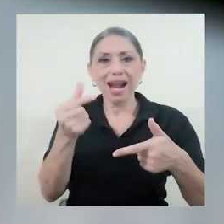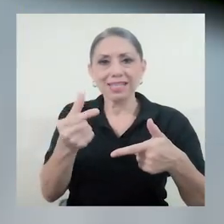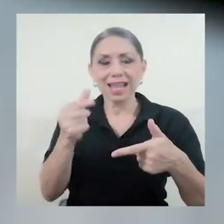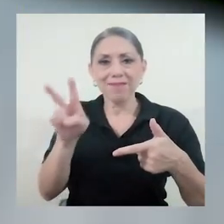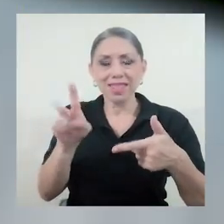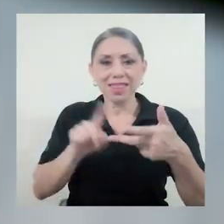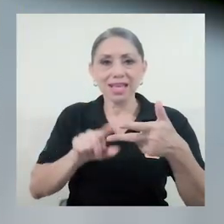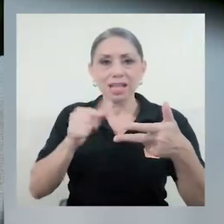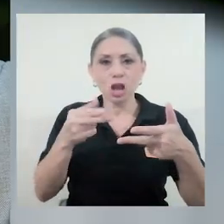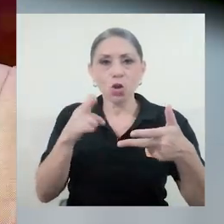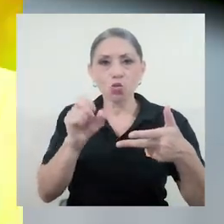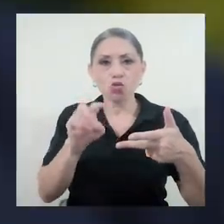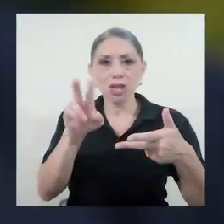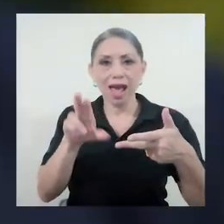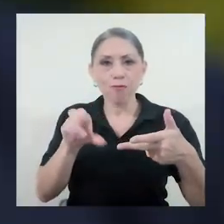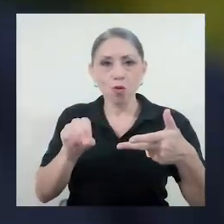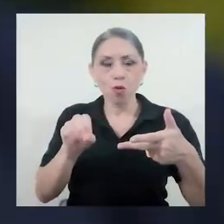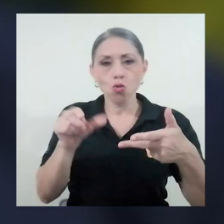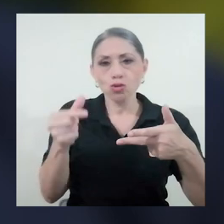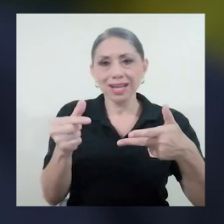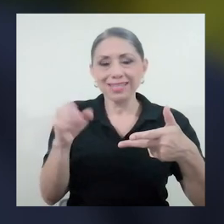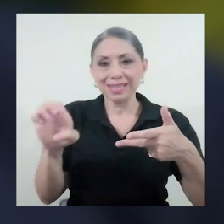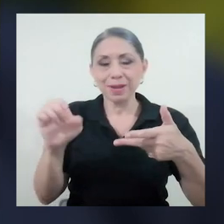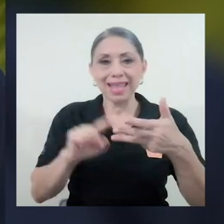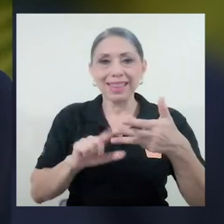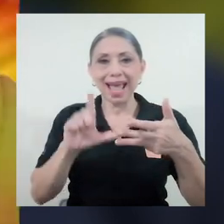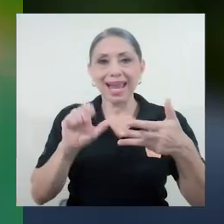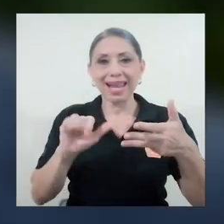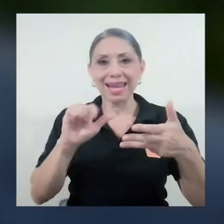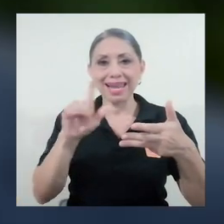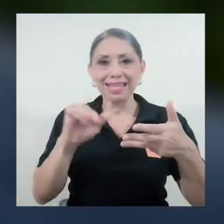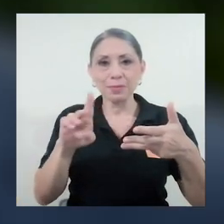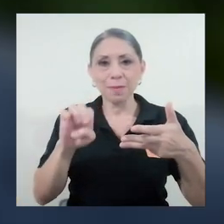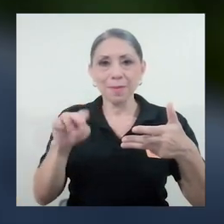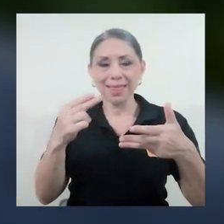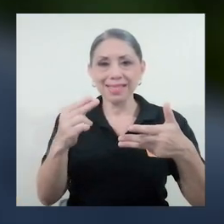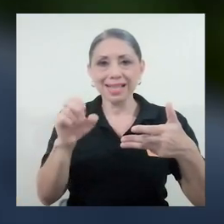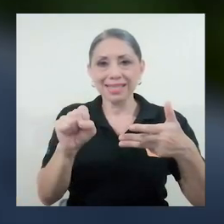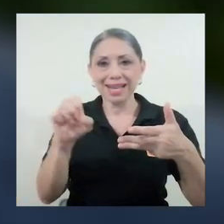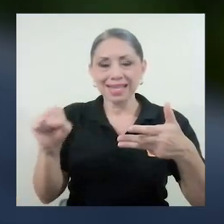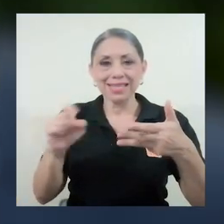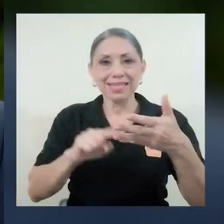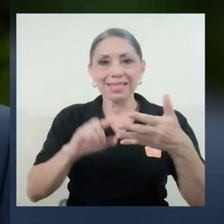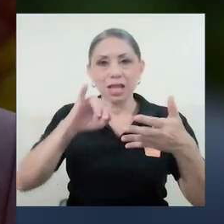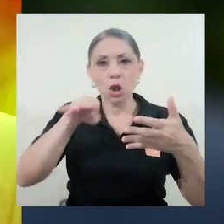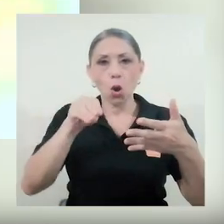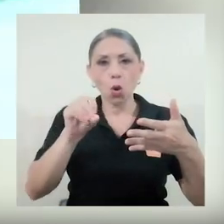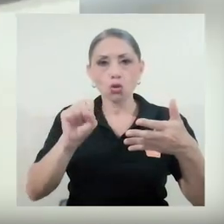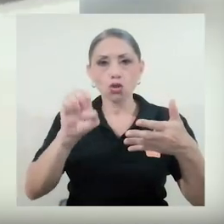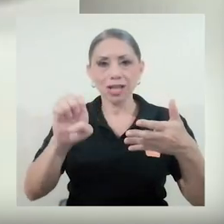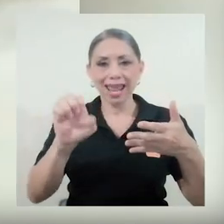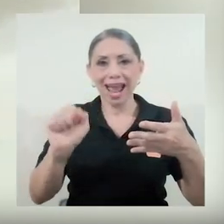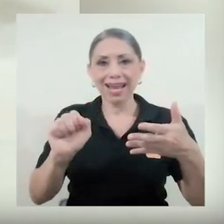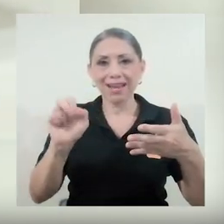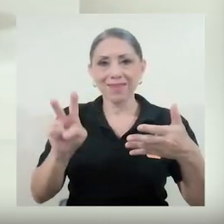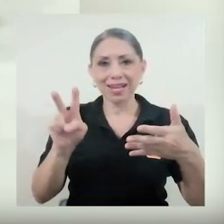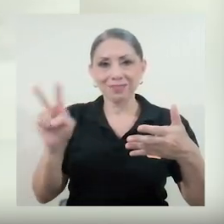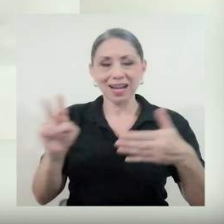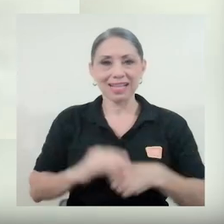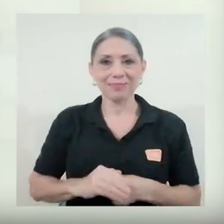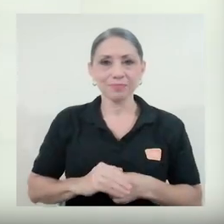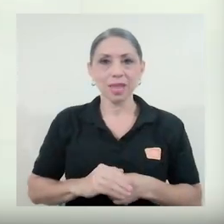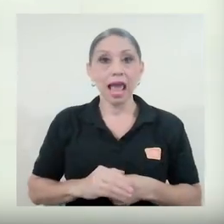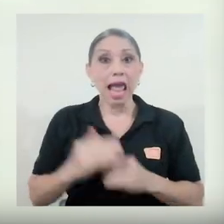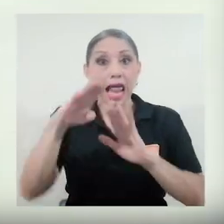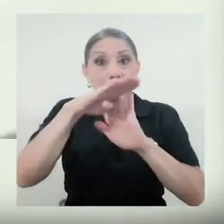Gustavo Gutiérrez Espeleta, Lisbeth Salazar Sánchez y José Ángel Vargas Vargas. Según el Padrón